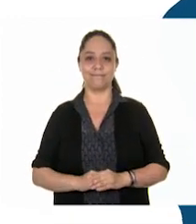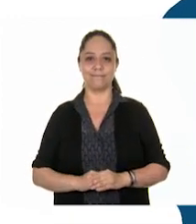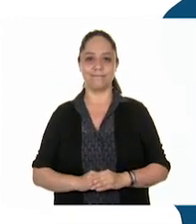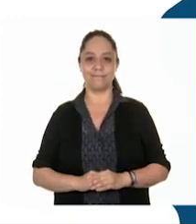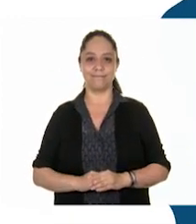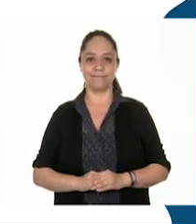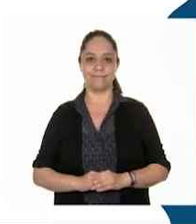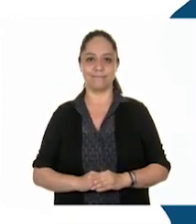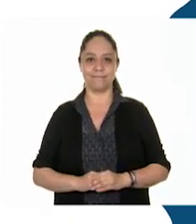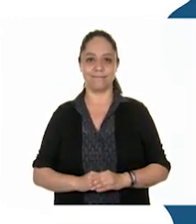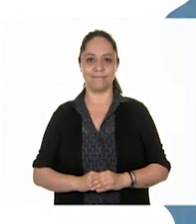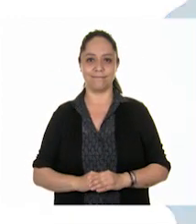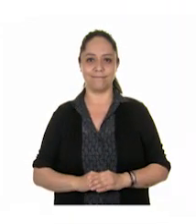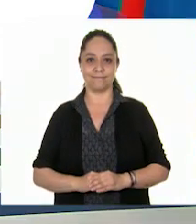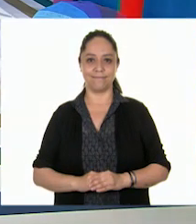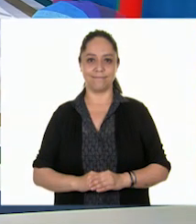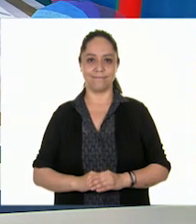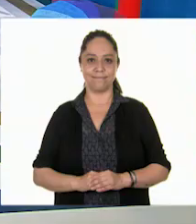aprendeencasa.cep.gob.mx.